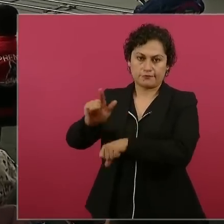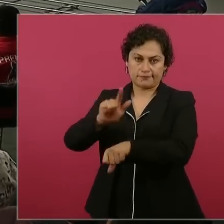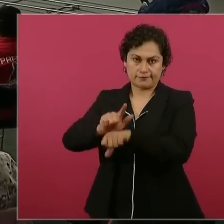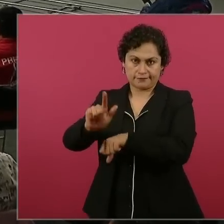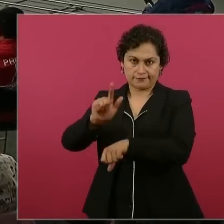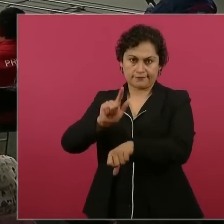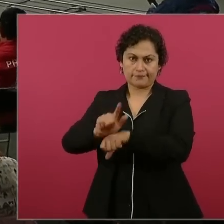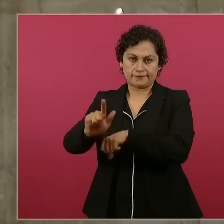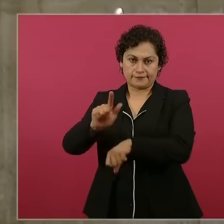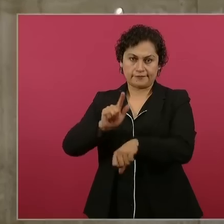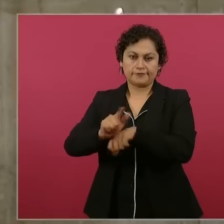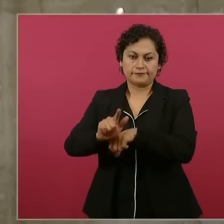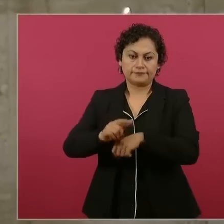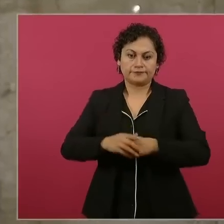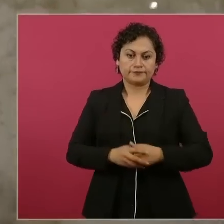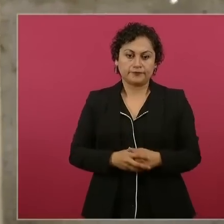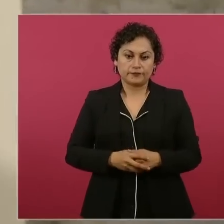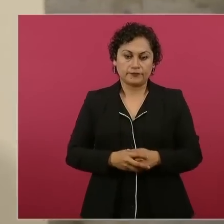y